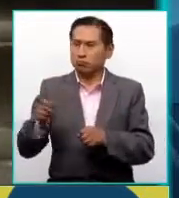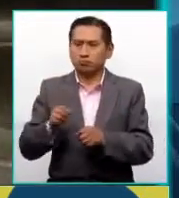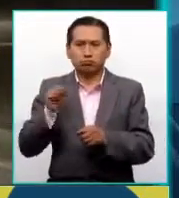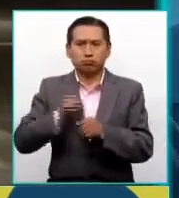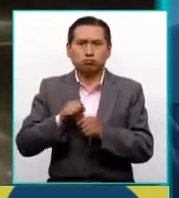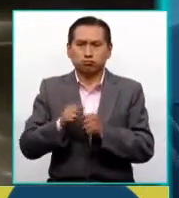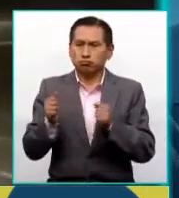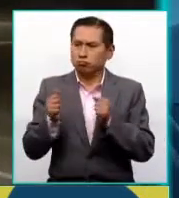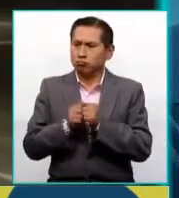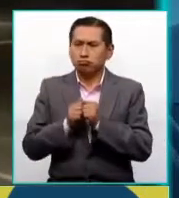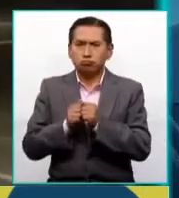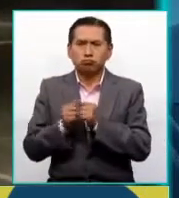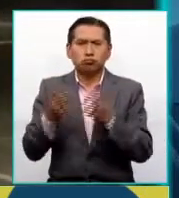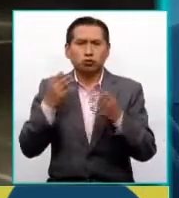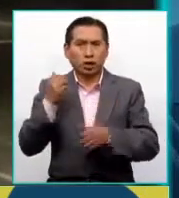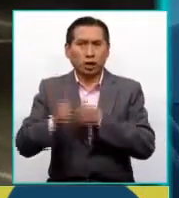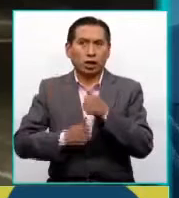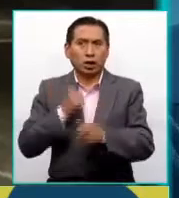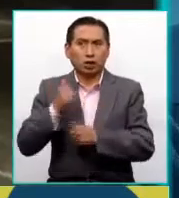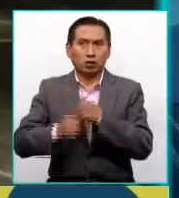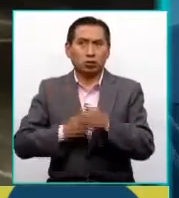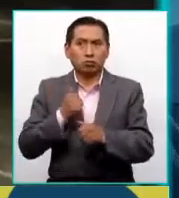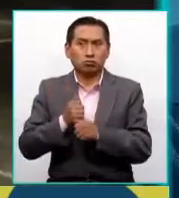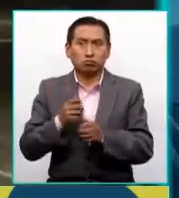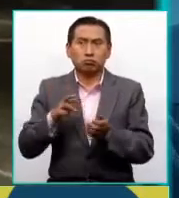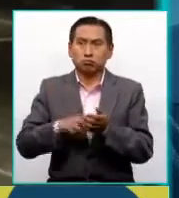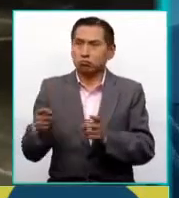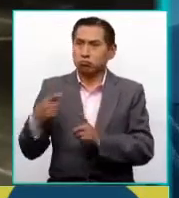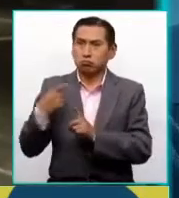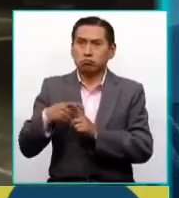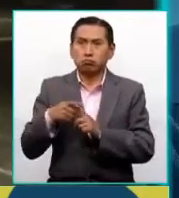juntos. Entonces, había que darle cabida